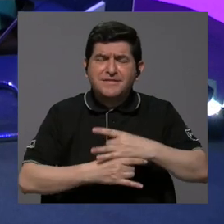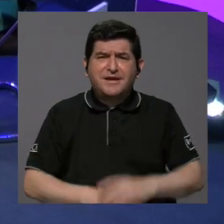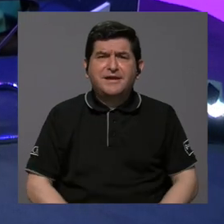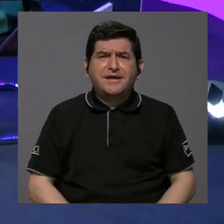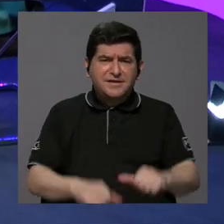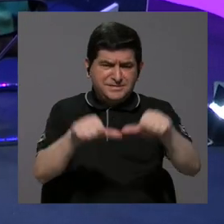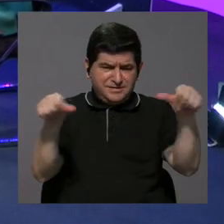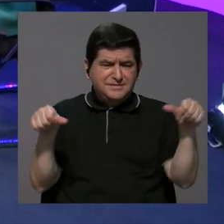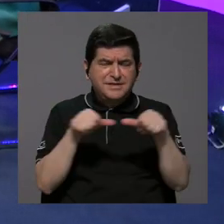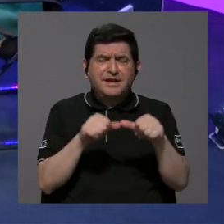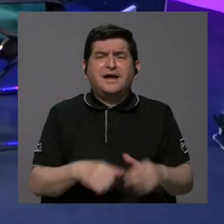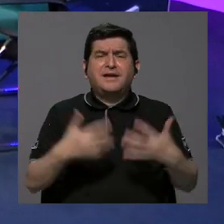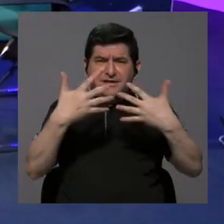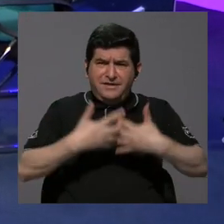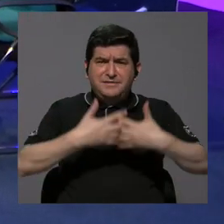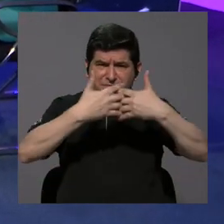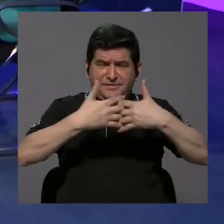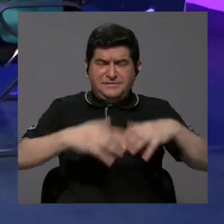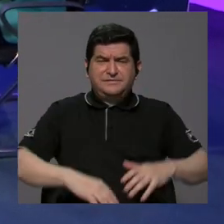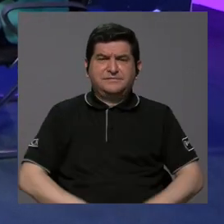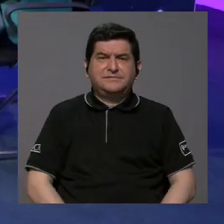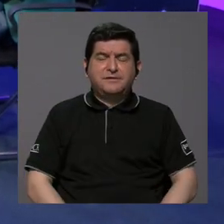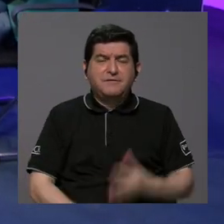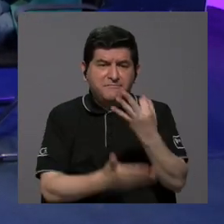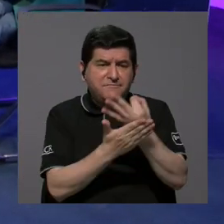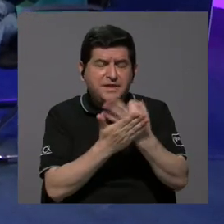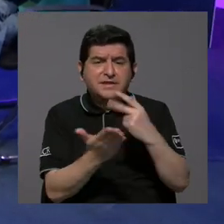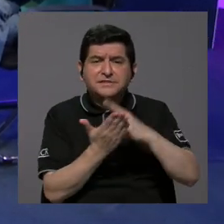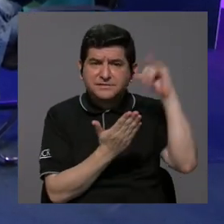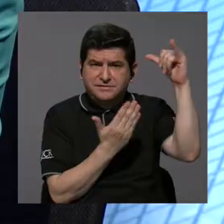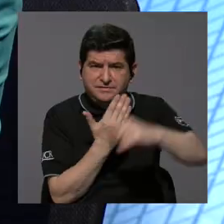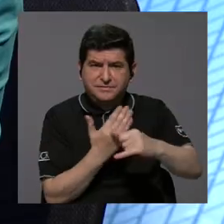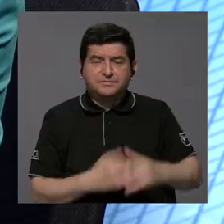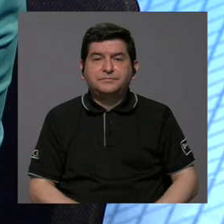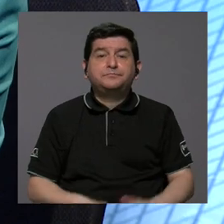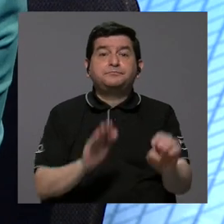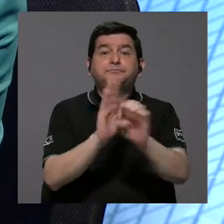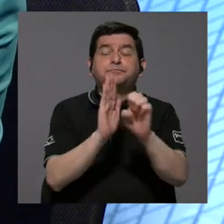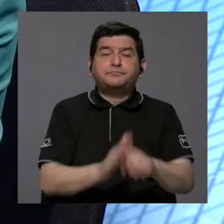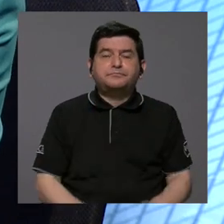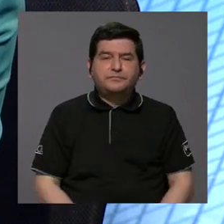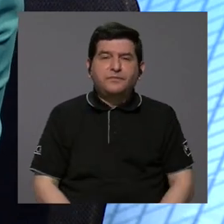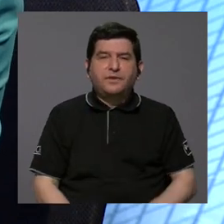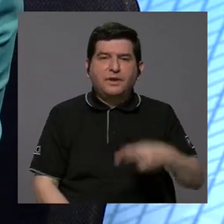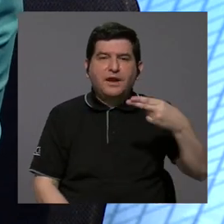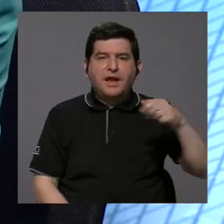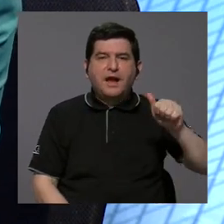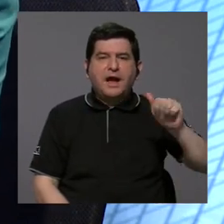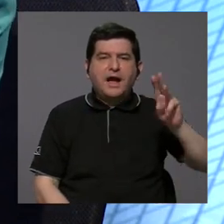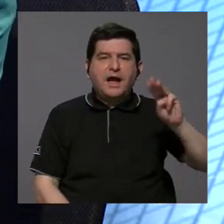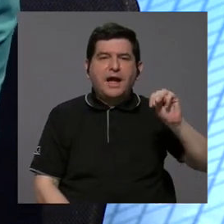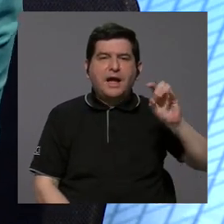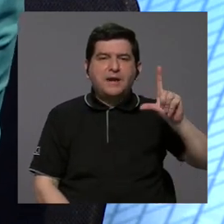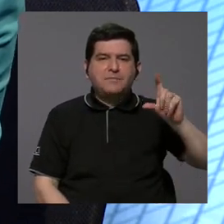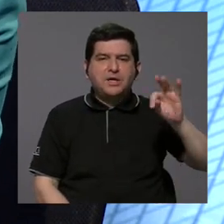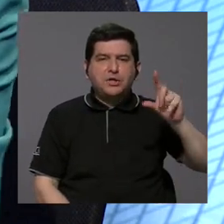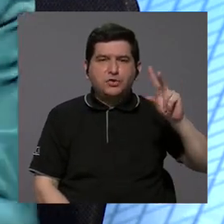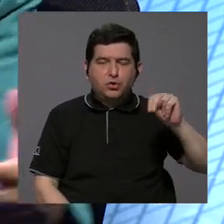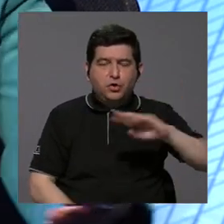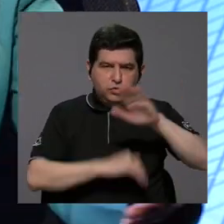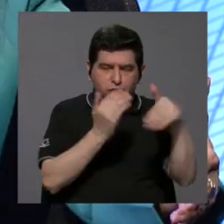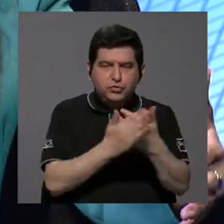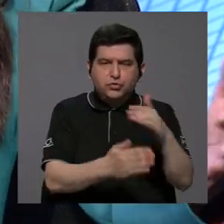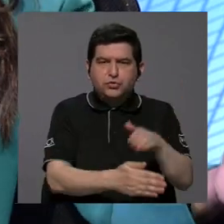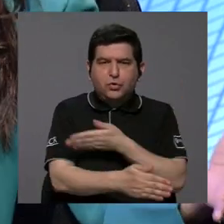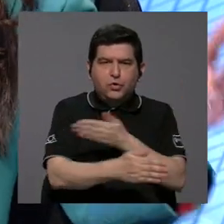del sector privado verdad para para financiar este tipo de proyectos por ejemplo Hamilton Hamilton se escribió bueno casi que todos